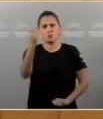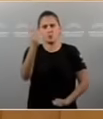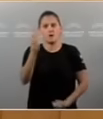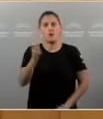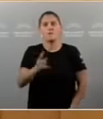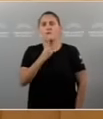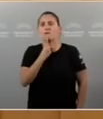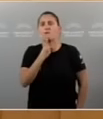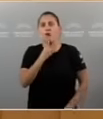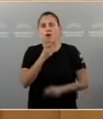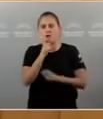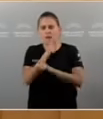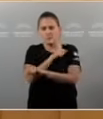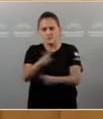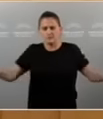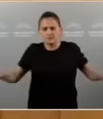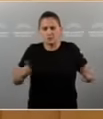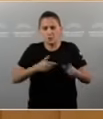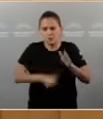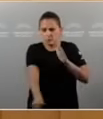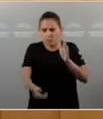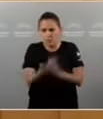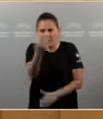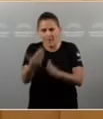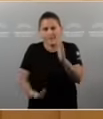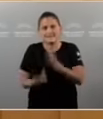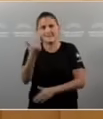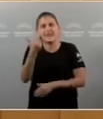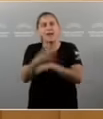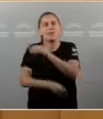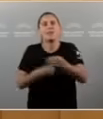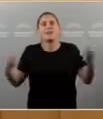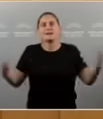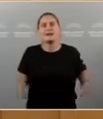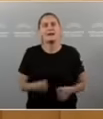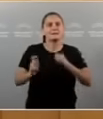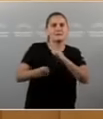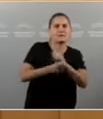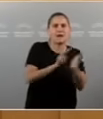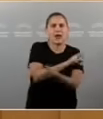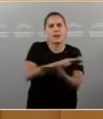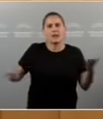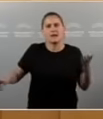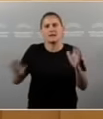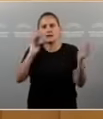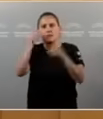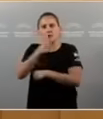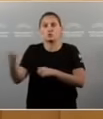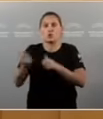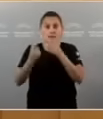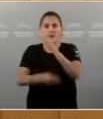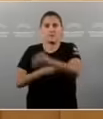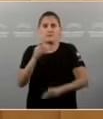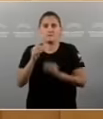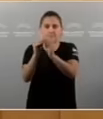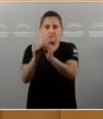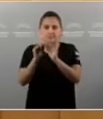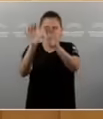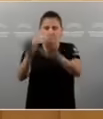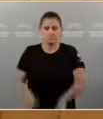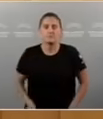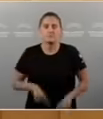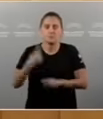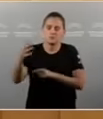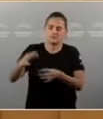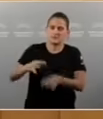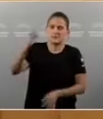Fabiola García anuncia que nos vindeiros días presentarán a Estrategia Galega de Atención á Soidade non desexada. En